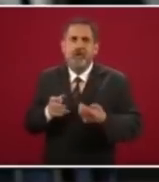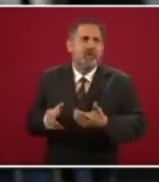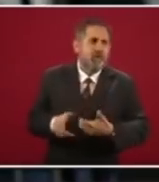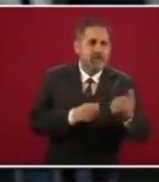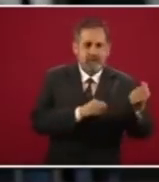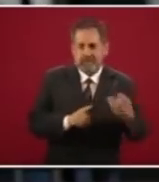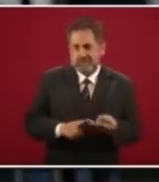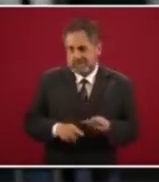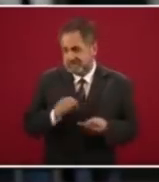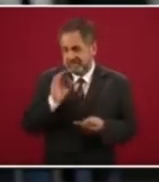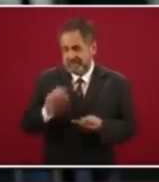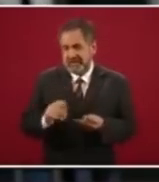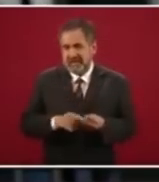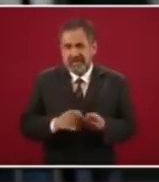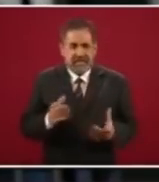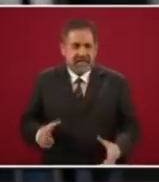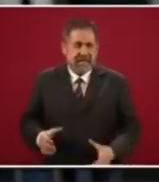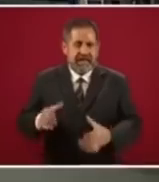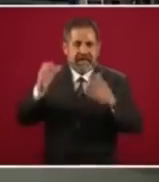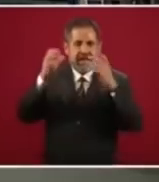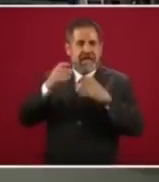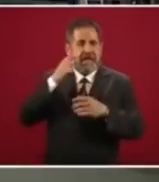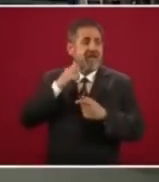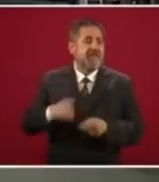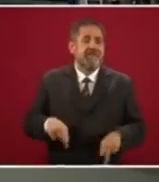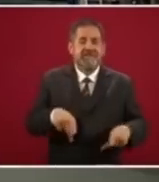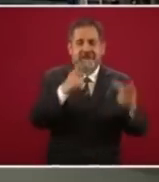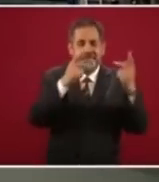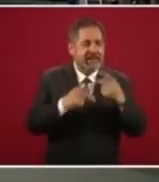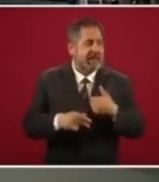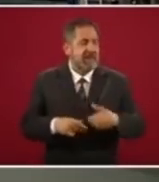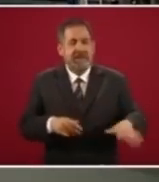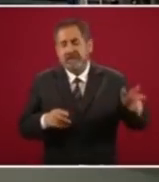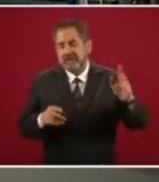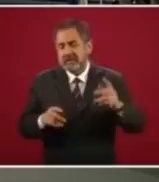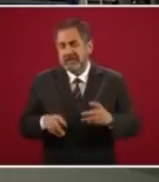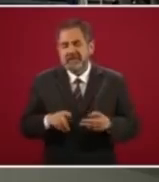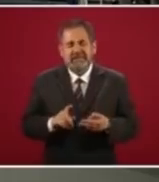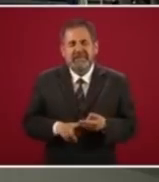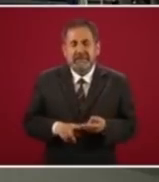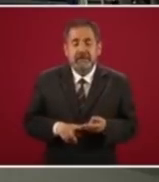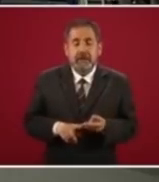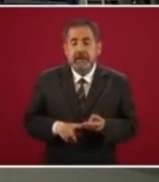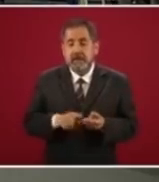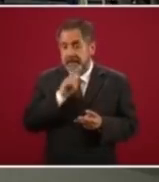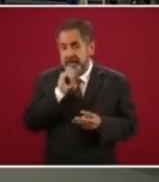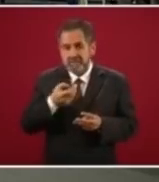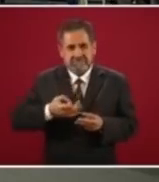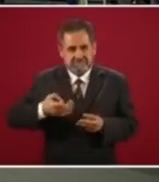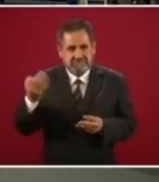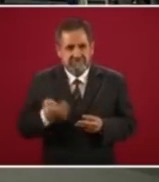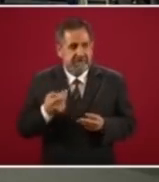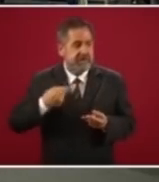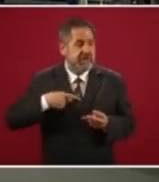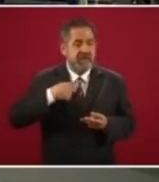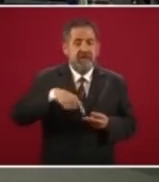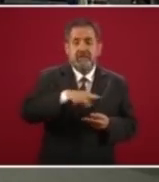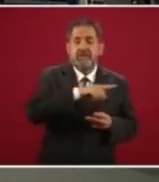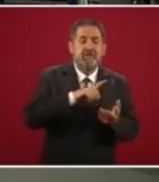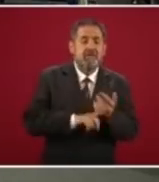Se confirma que los tanques los vendieron como fierro viejo. Se confirma que el personal se